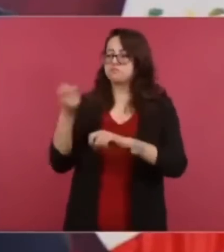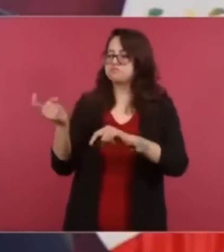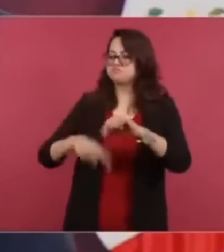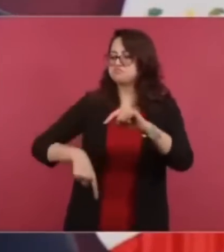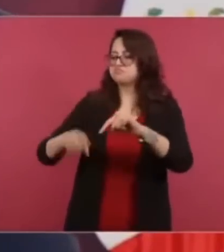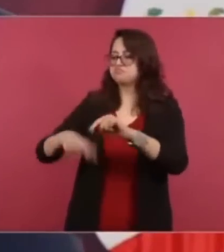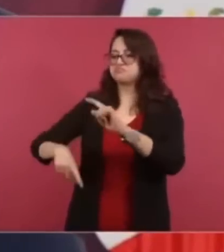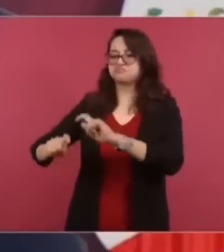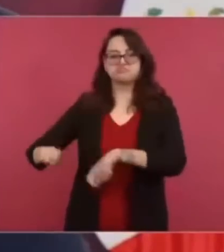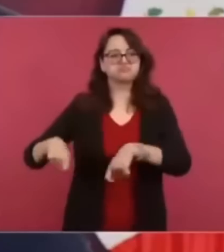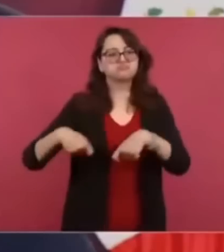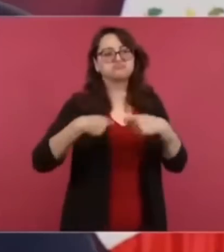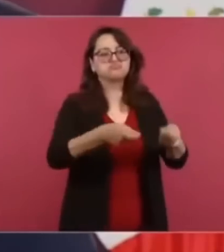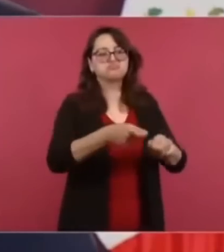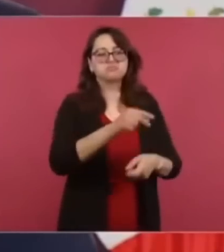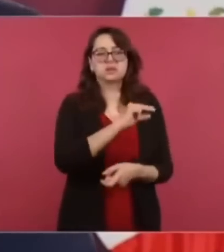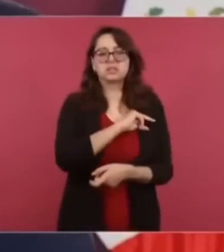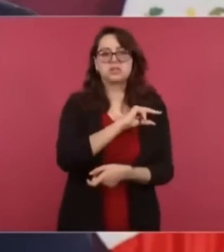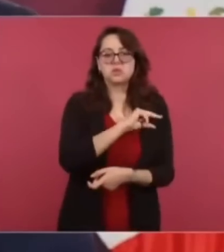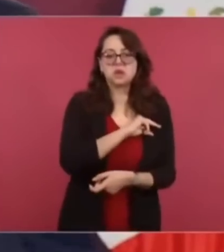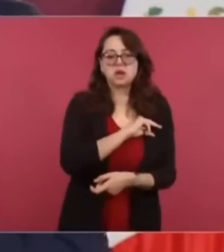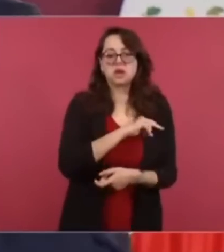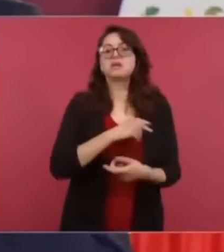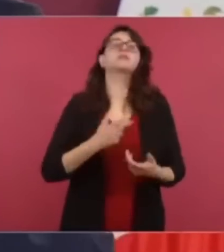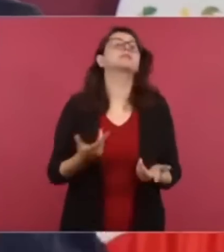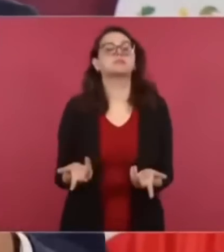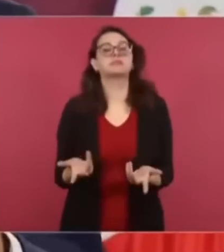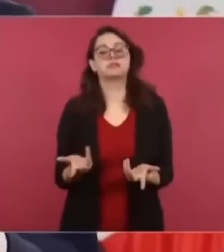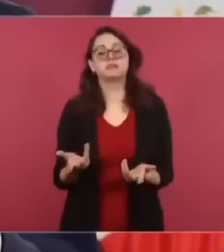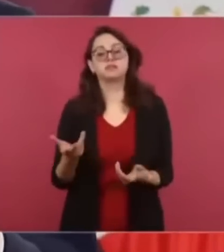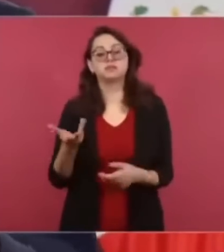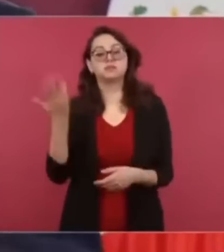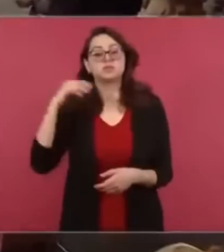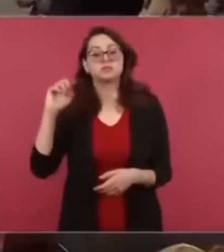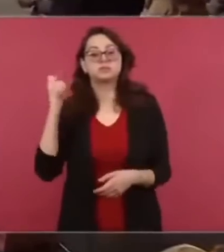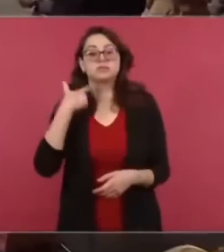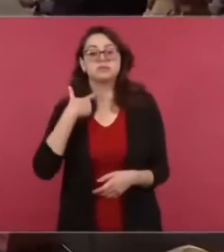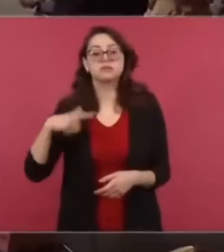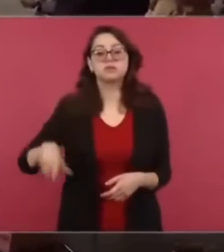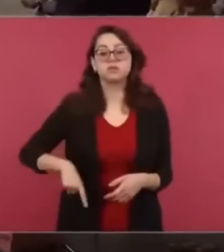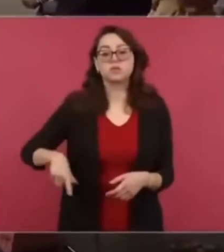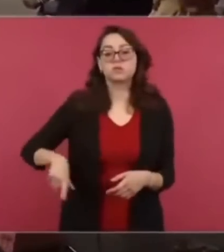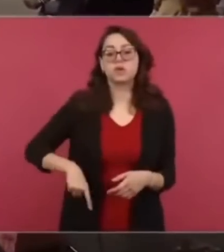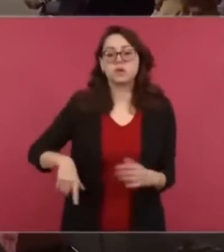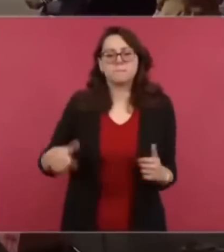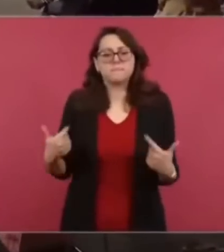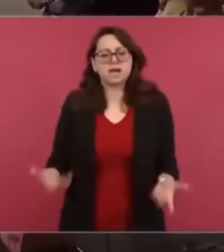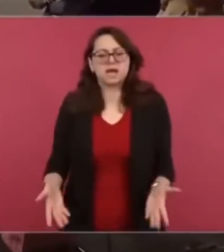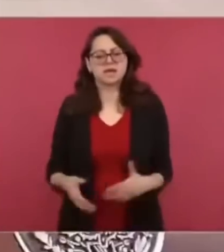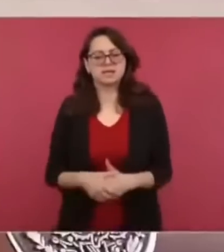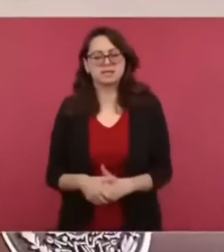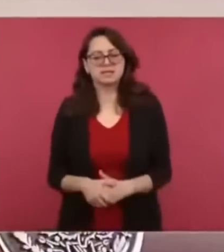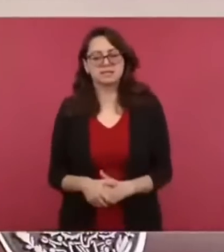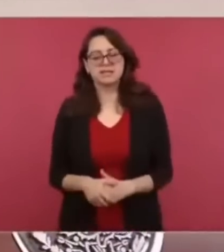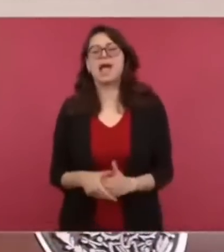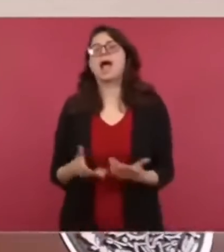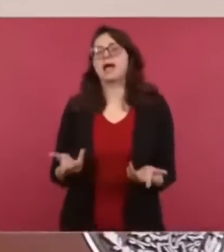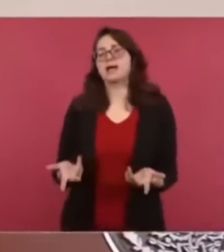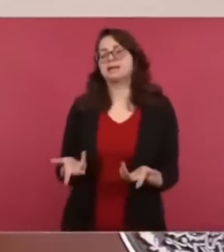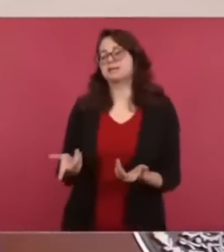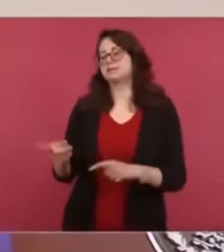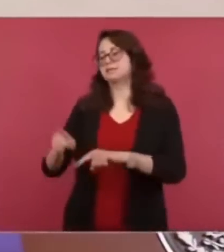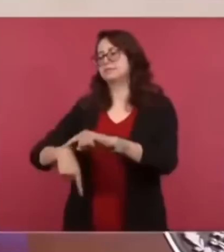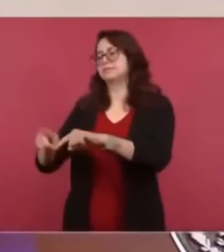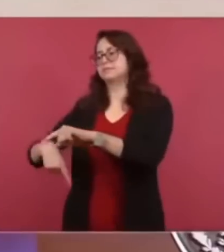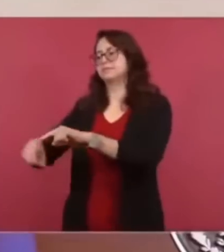¿Para qué era el gobierno antes? Para facilitar el traslado de bienes del pueblo y de la nación